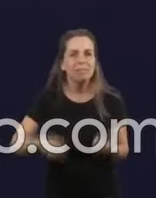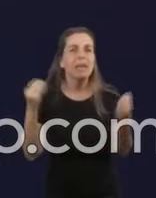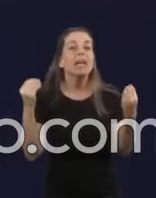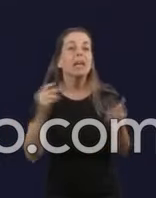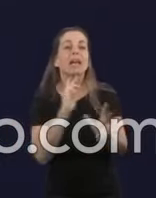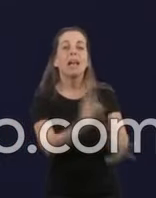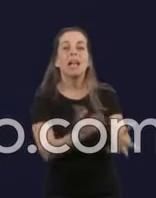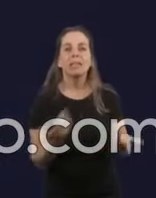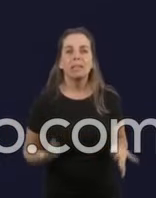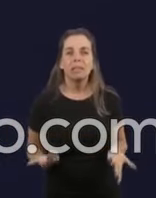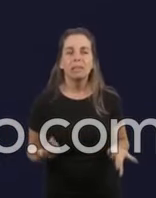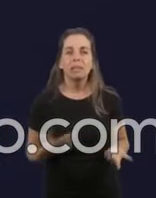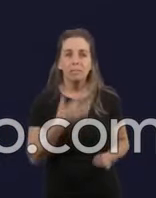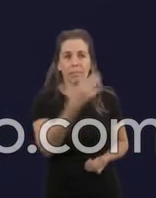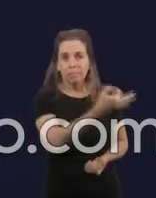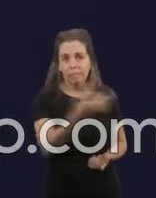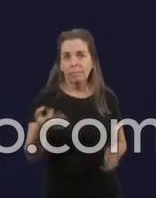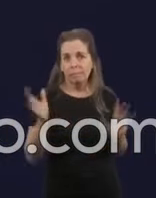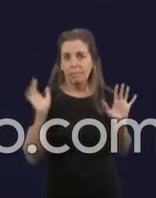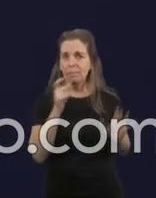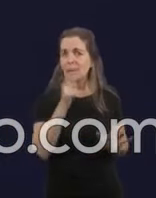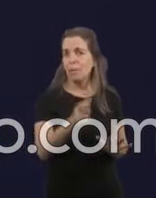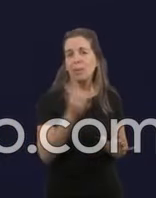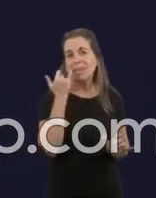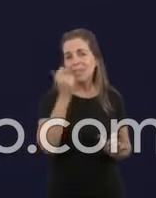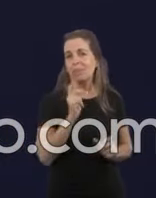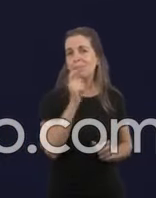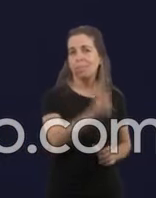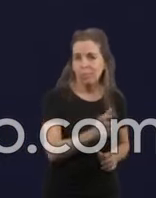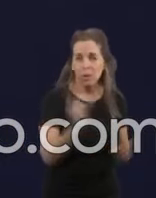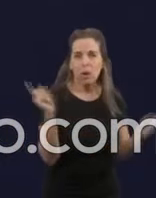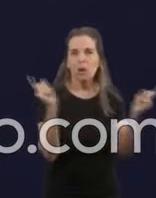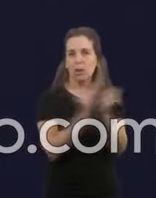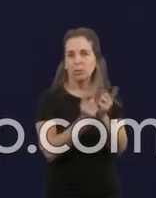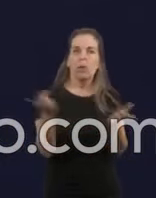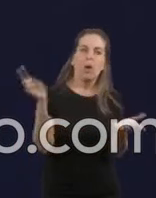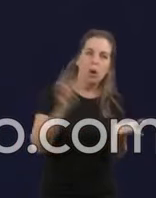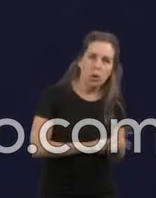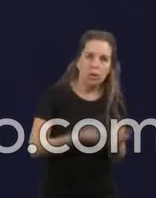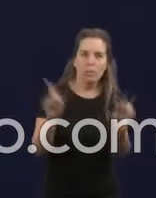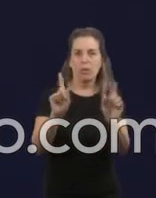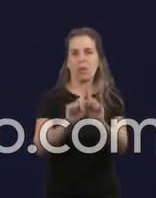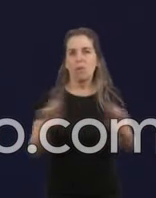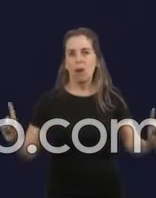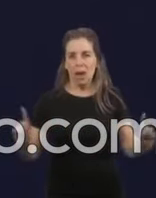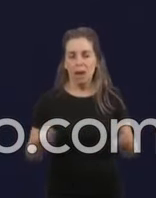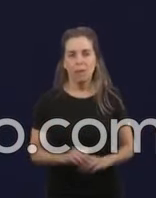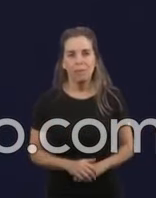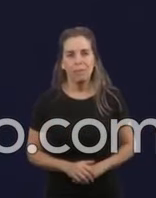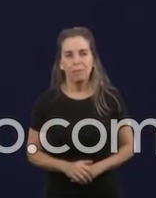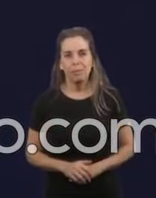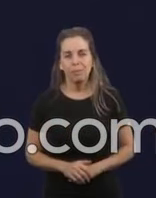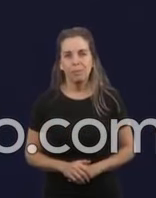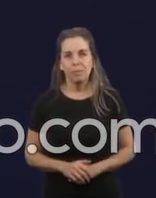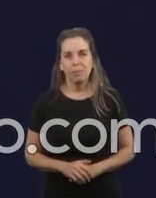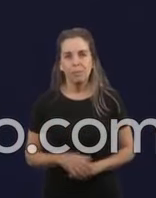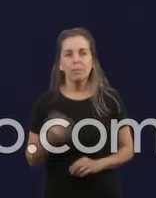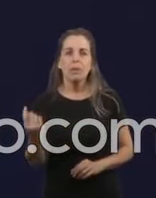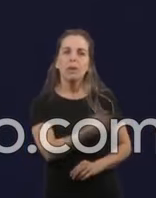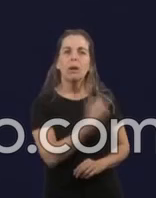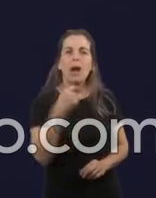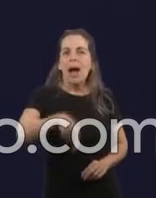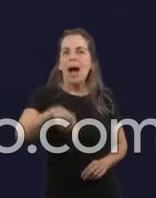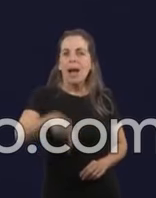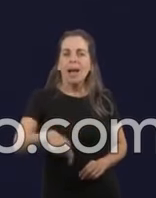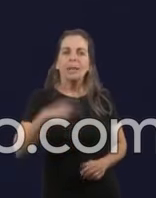es efectivamente es que la respuesta en realidad te la di pero te la sintetizo como para no extenderme extenderme más nosotros estamos